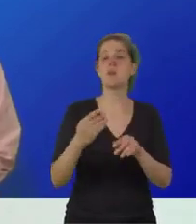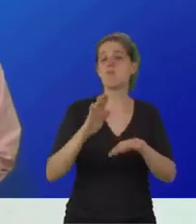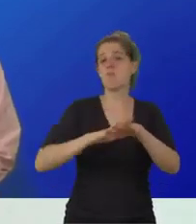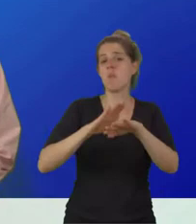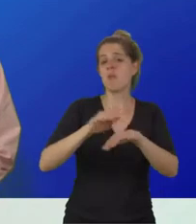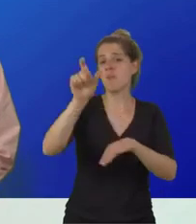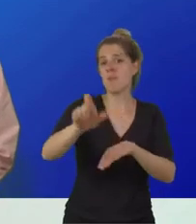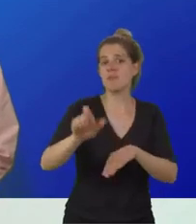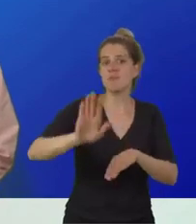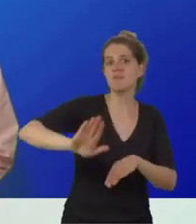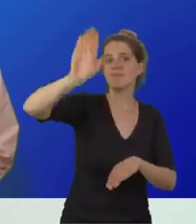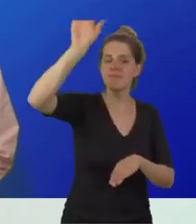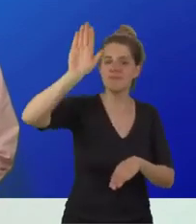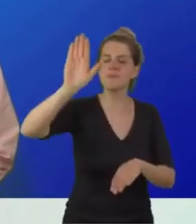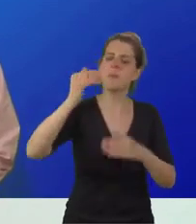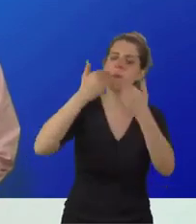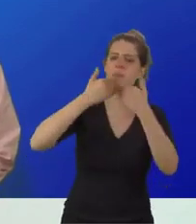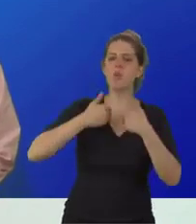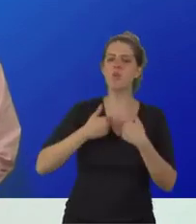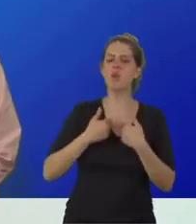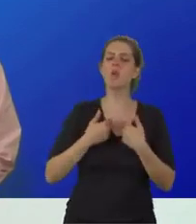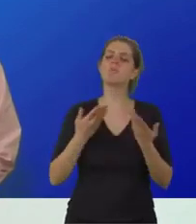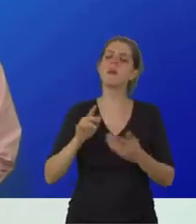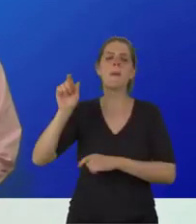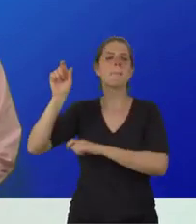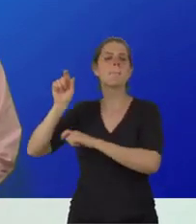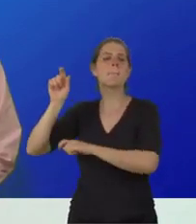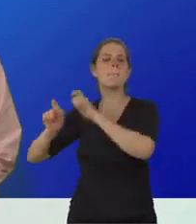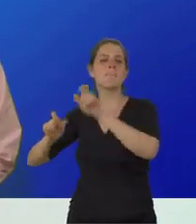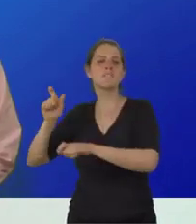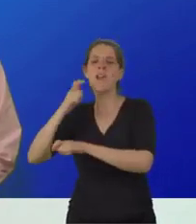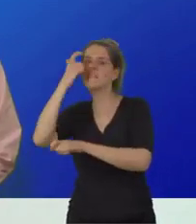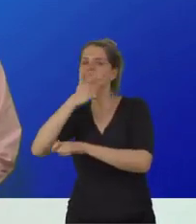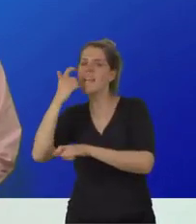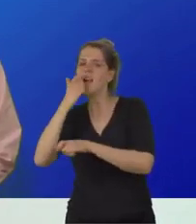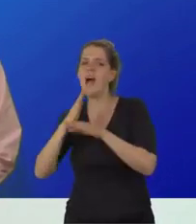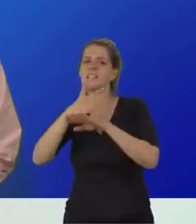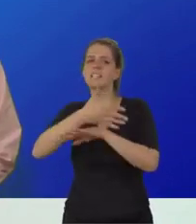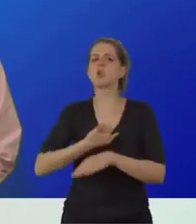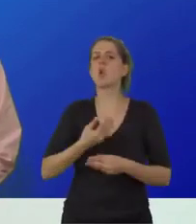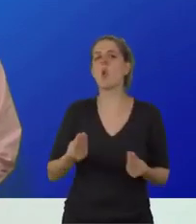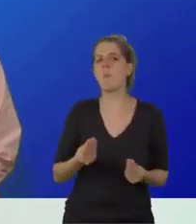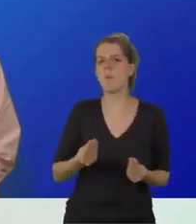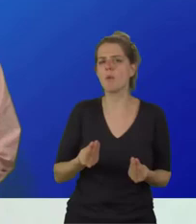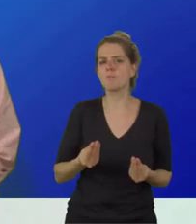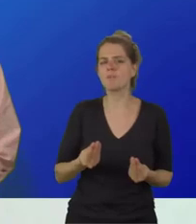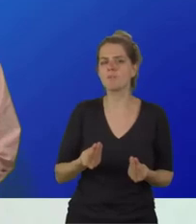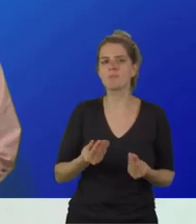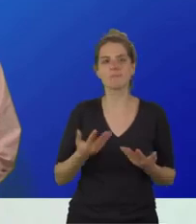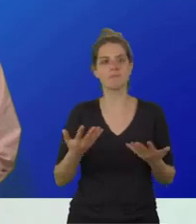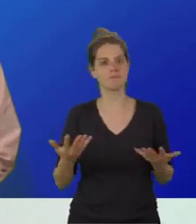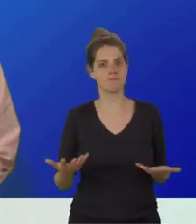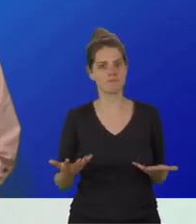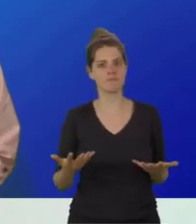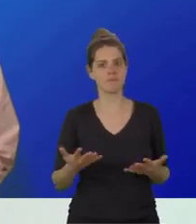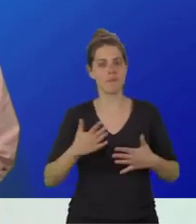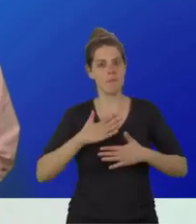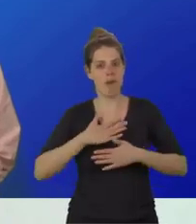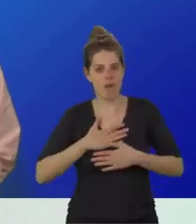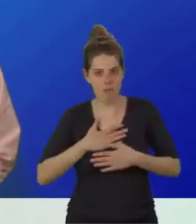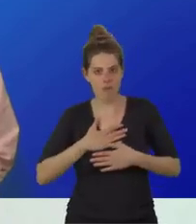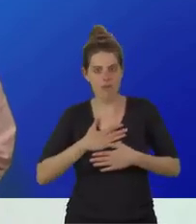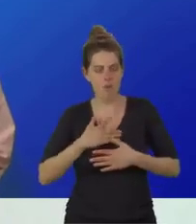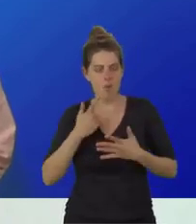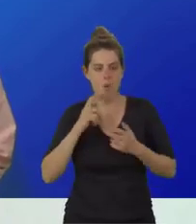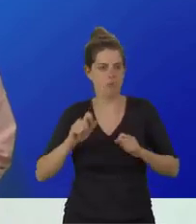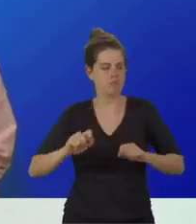mano y me manifestó cómo estábamos incorporando a las personas ciegas.